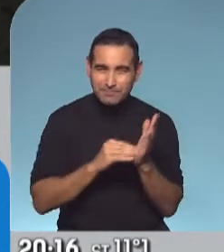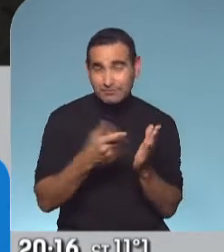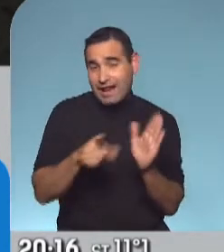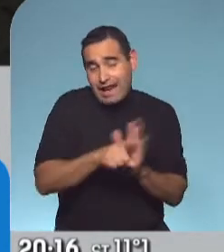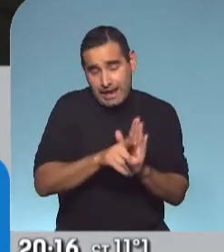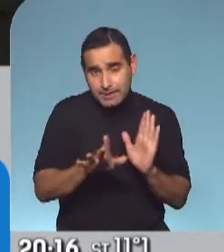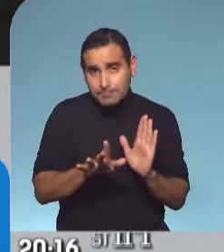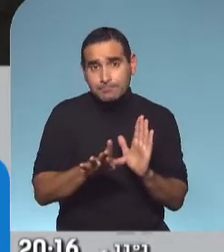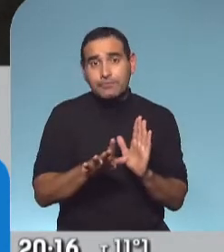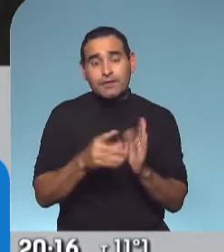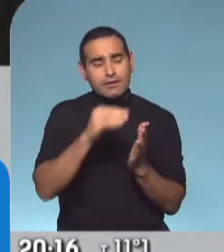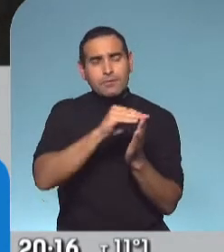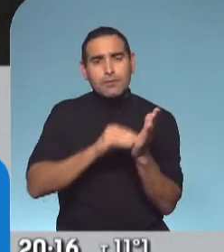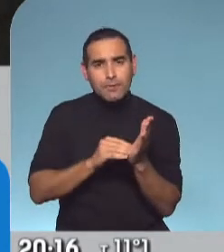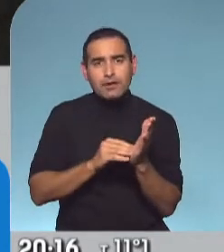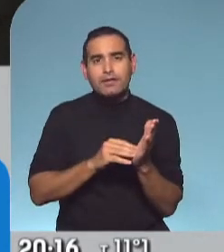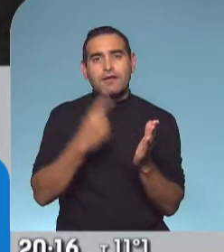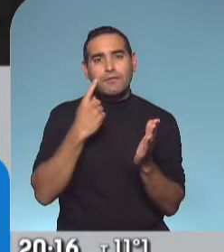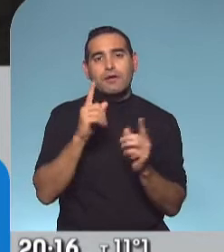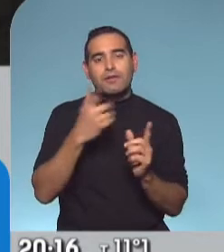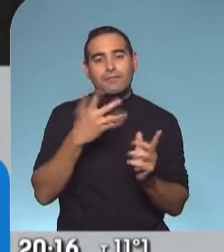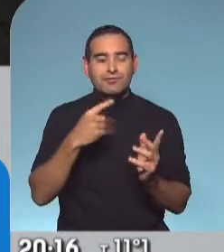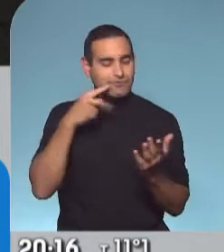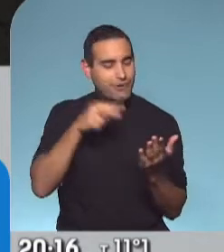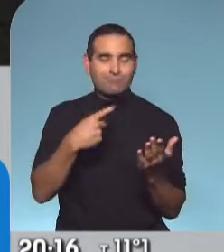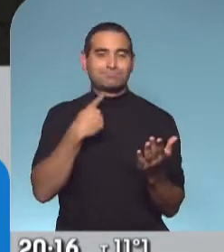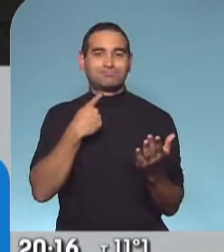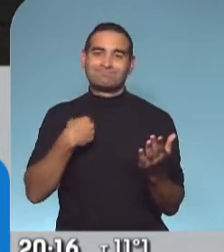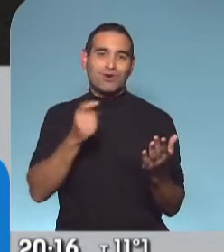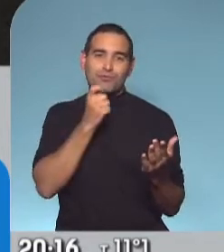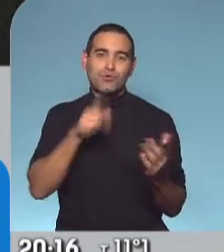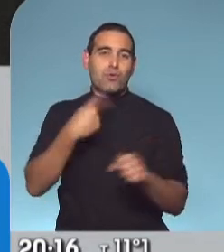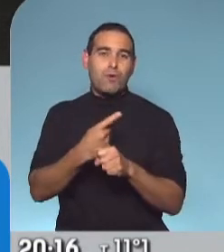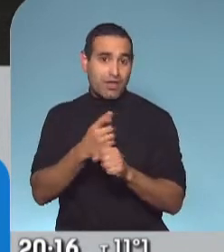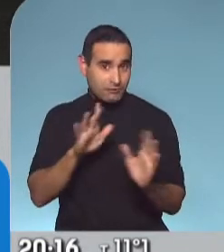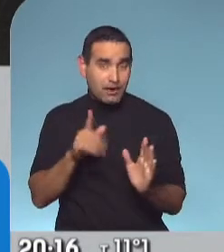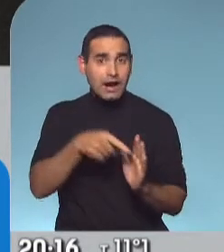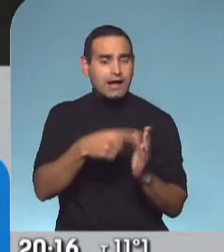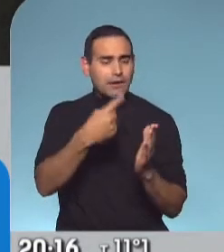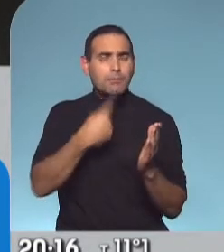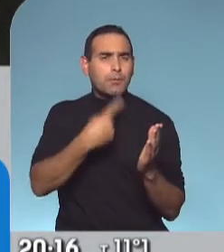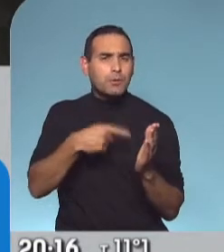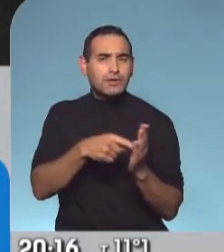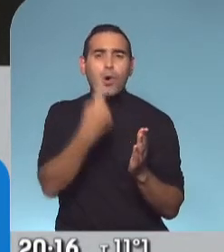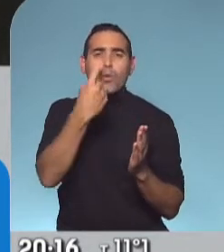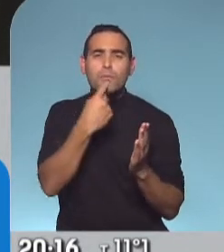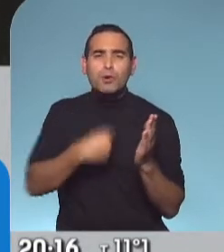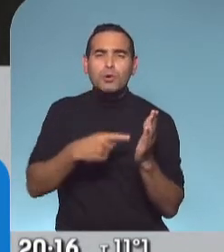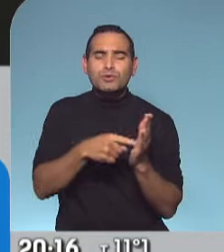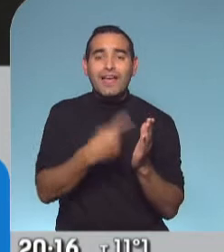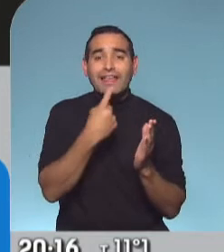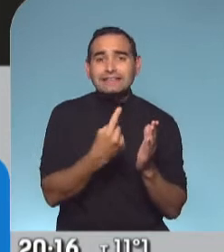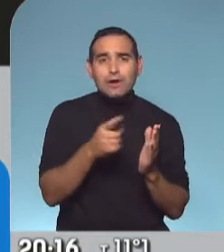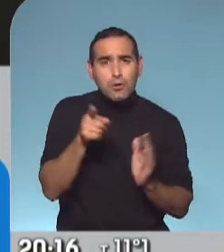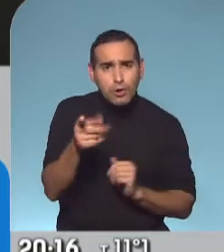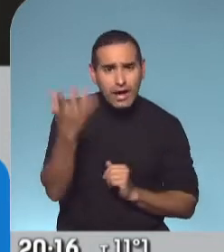ley, que se llama de autoexclusión. En ese cuestionario una de las preguntas era si había